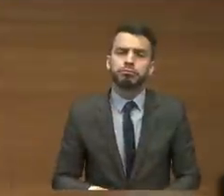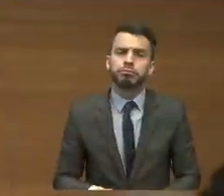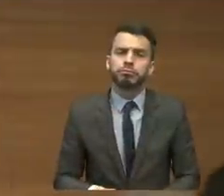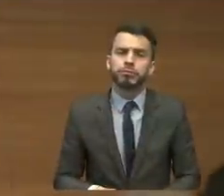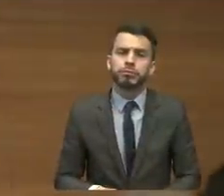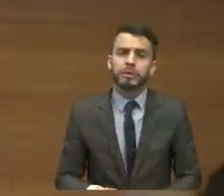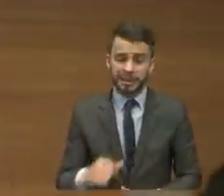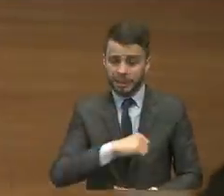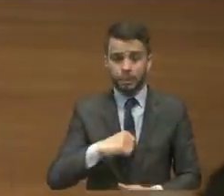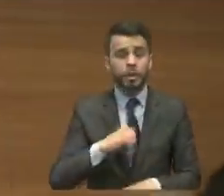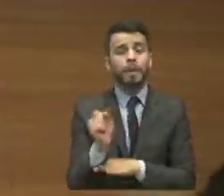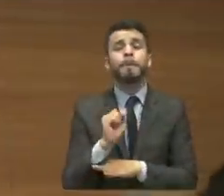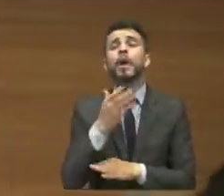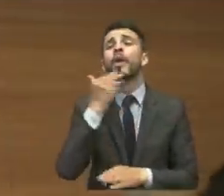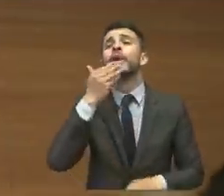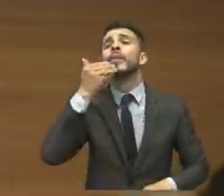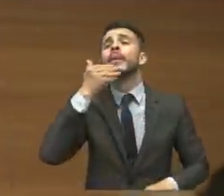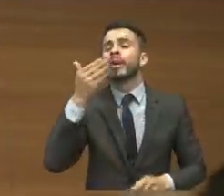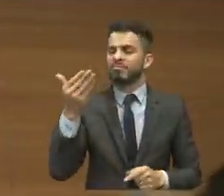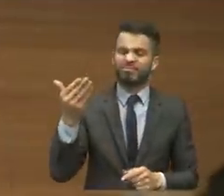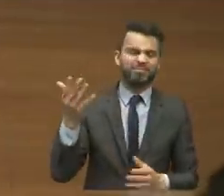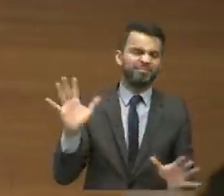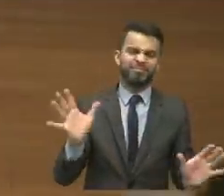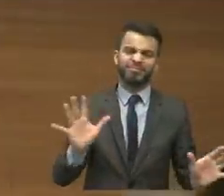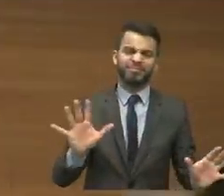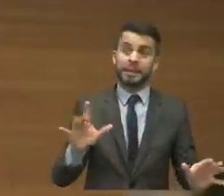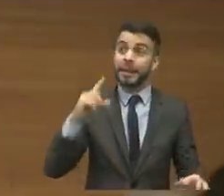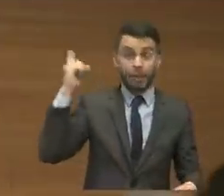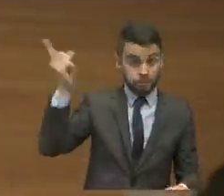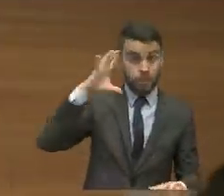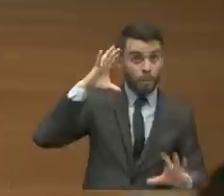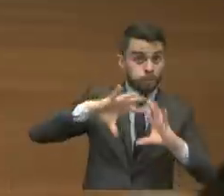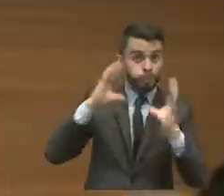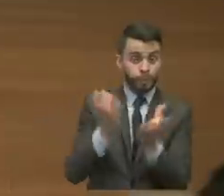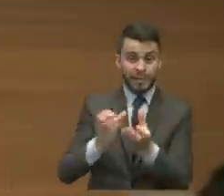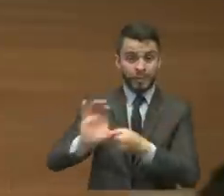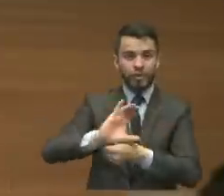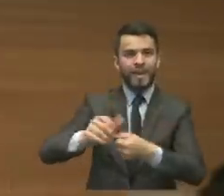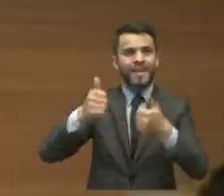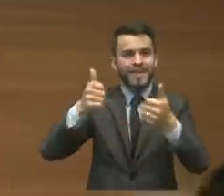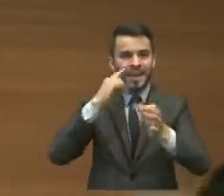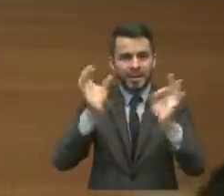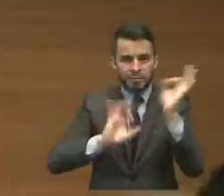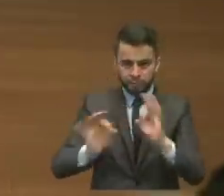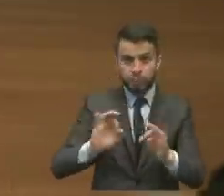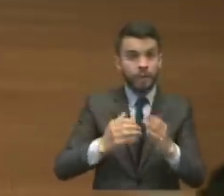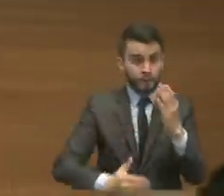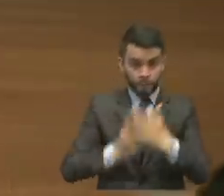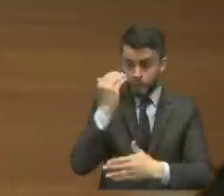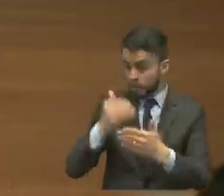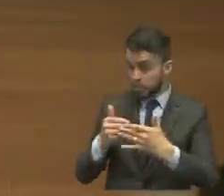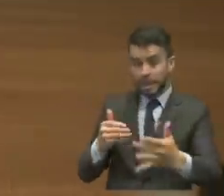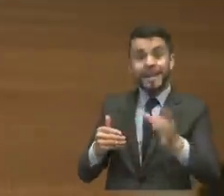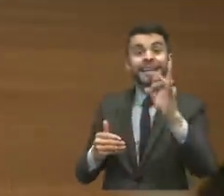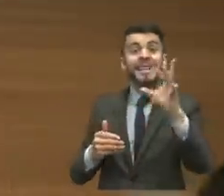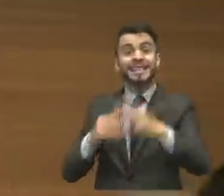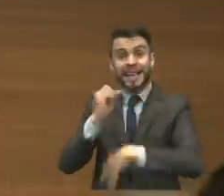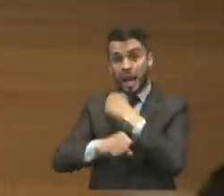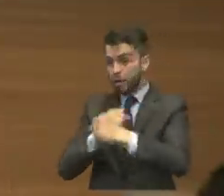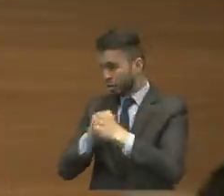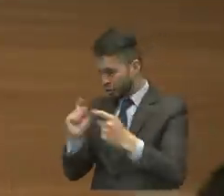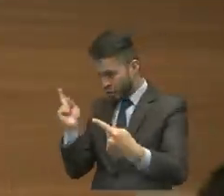el transporte privado en carro. Pero lo que ocurre en las ciudades bien hechas, que es como va a quedar Bogotá en los próximos 15 años, que nos vamos a demorar haciendo todo